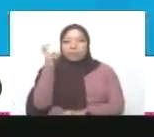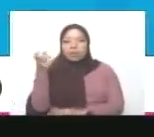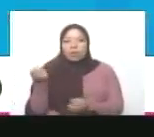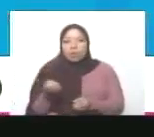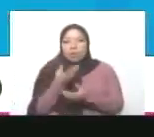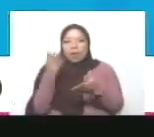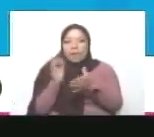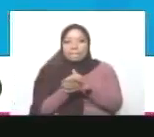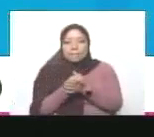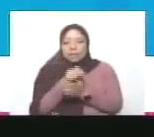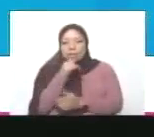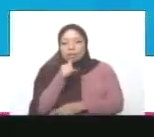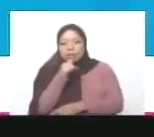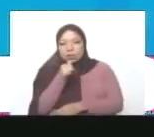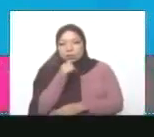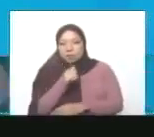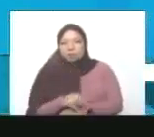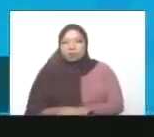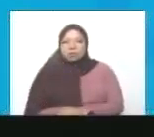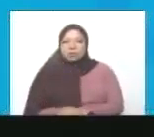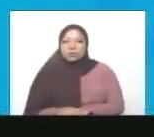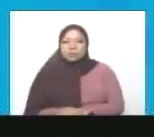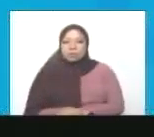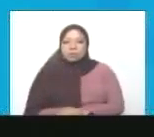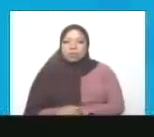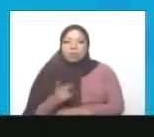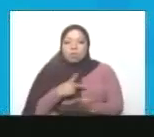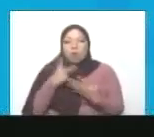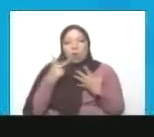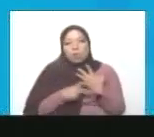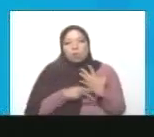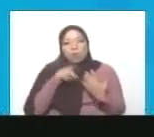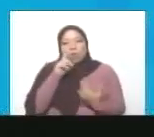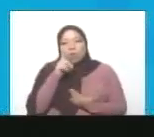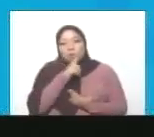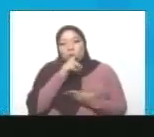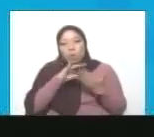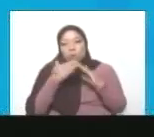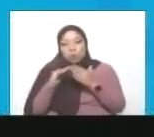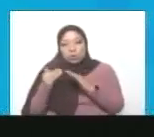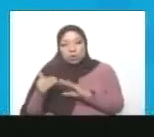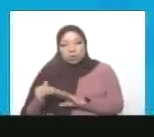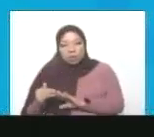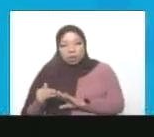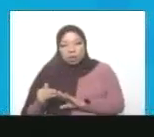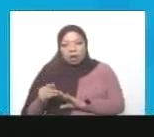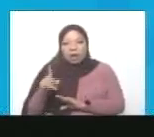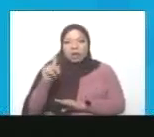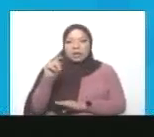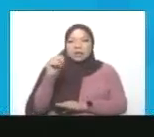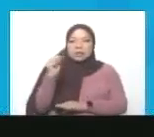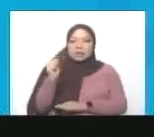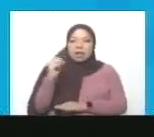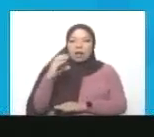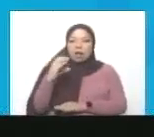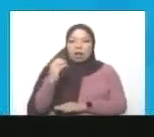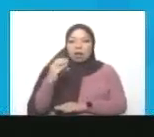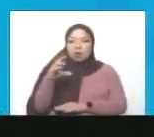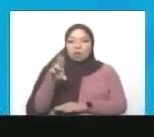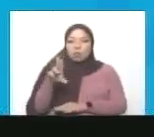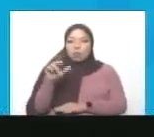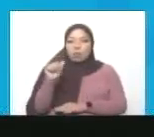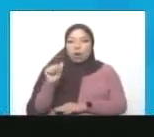compañera Gabriela en este momento, el planteamiento que hace a nombre de la comunidad de Tacuato. He tomado nota y al mismo